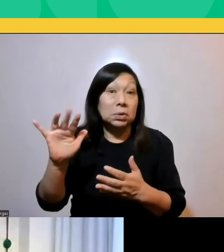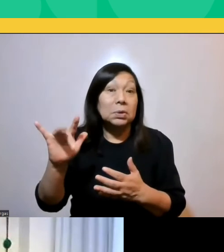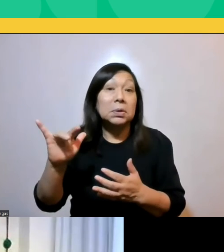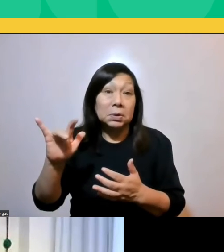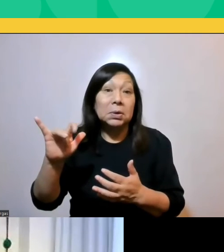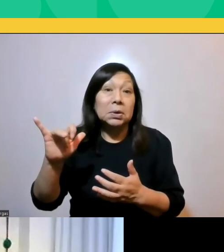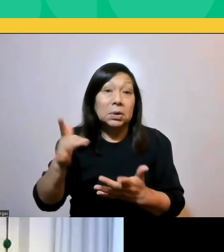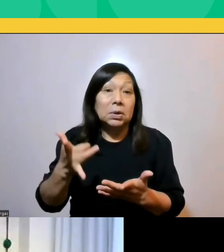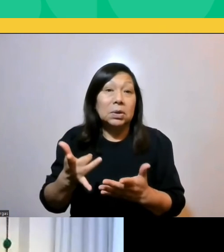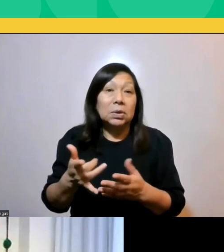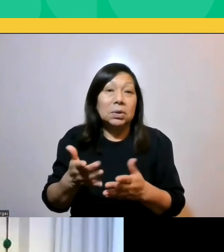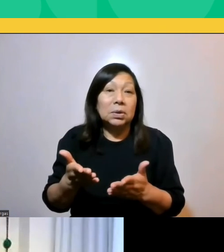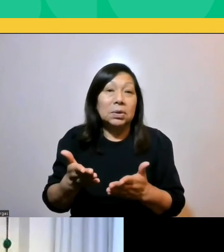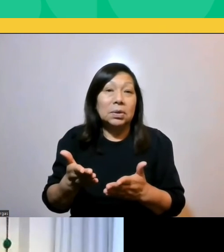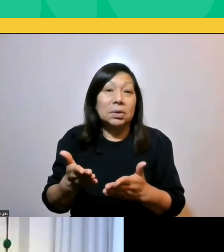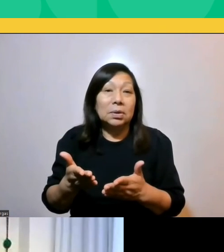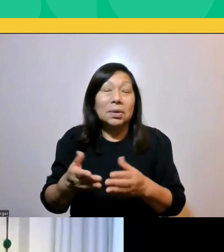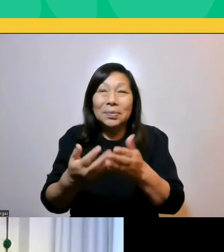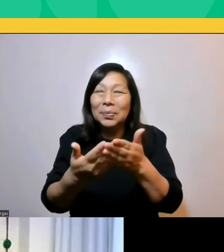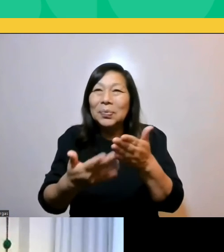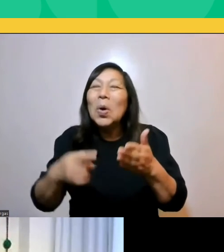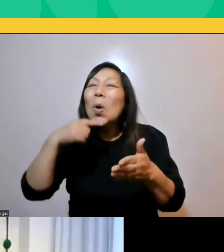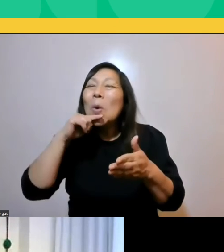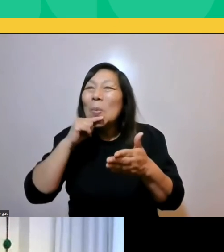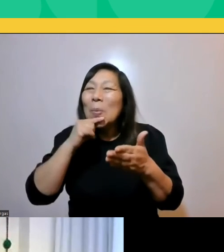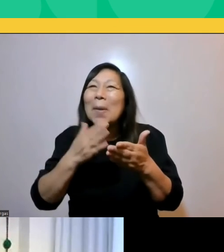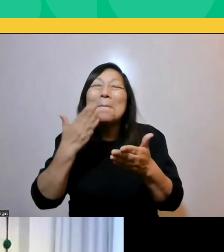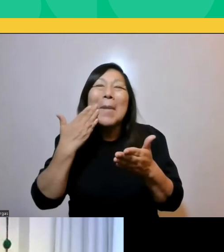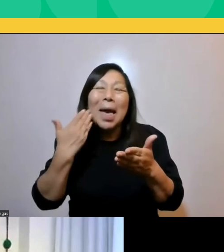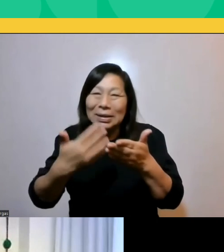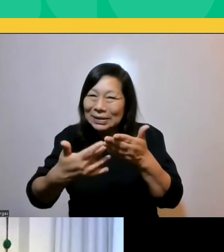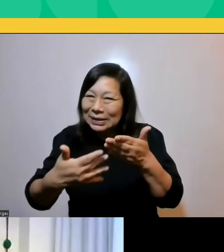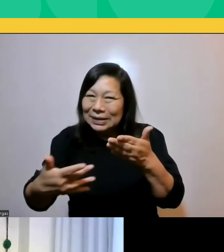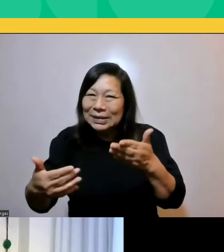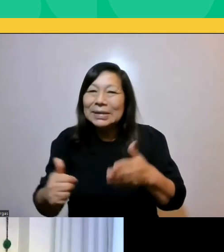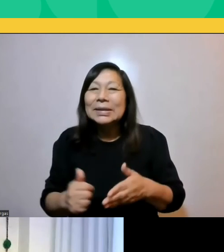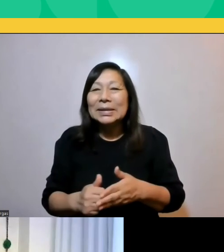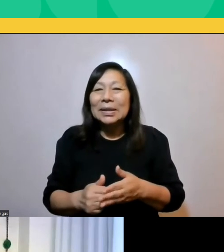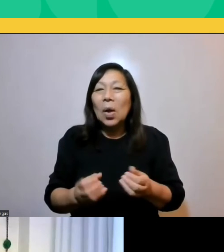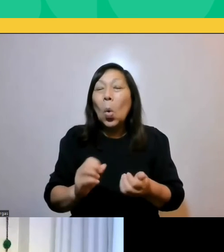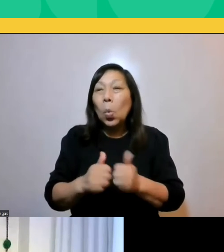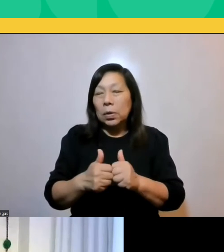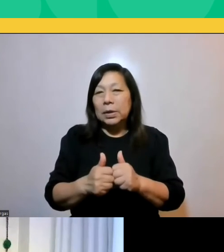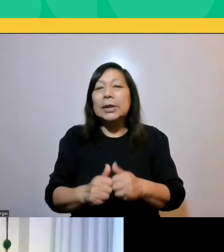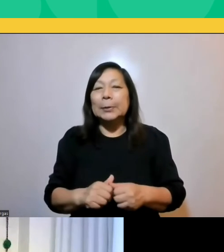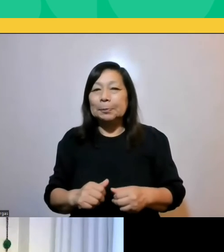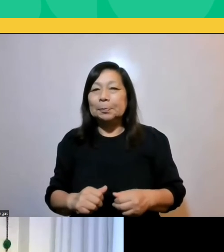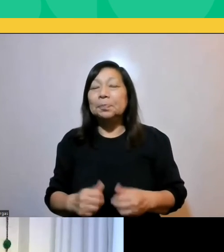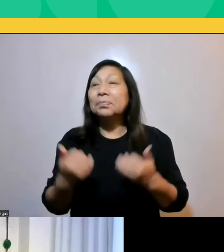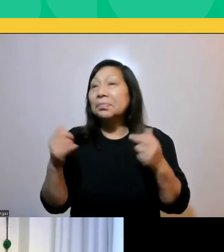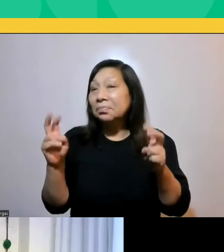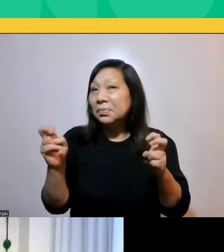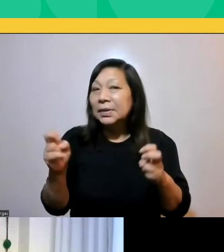de de nuestro flujo vaginal y el reconocimiento y su relación con los cambios hormonales. En